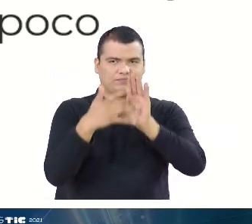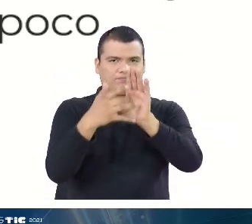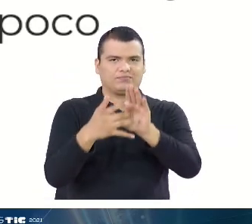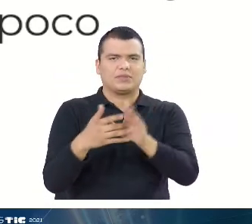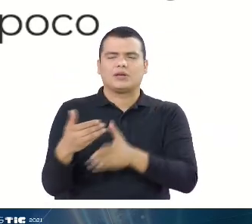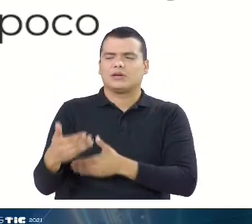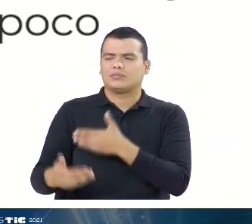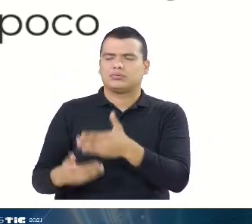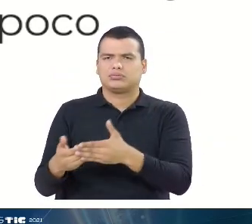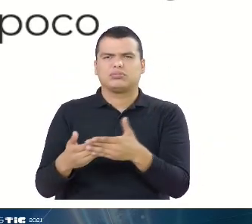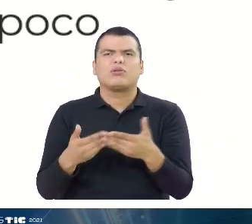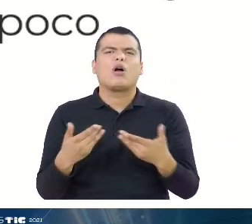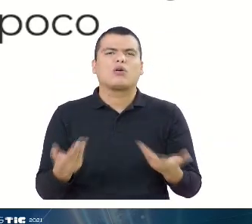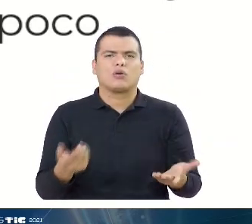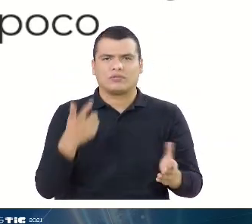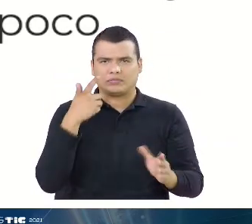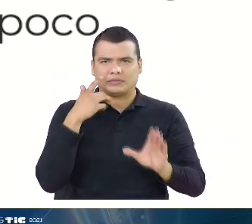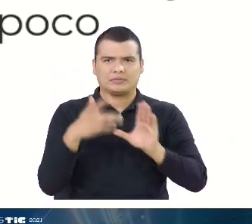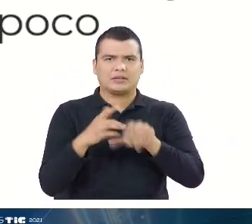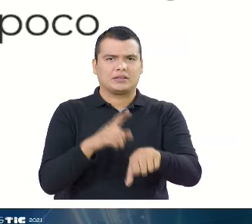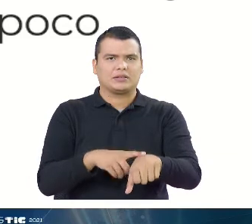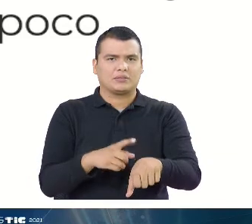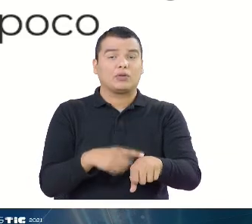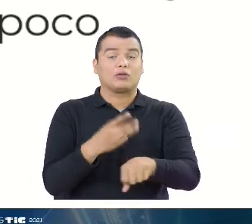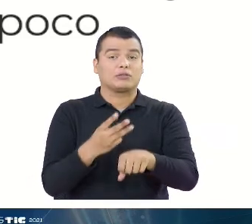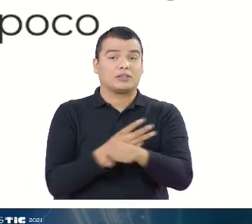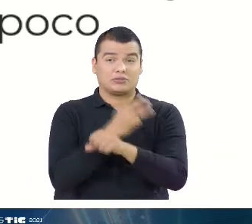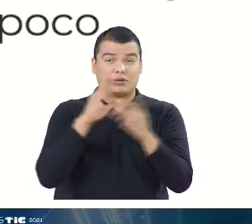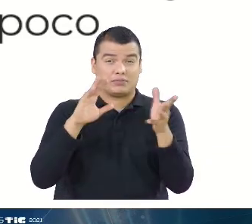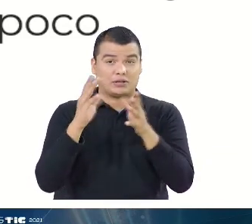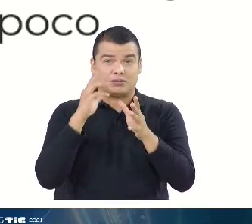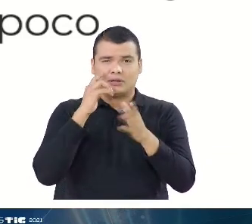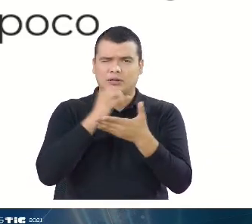realizó ese video. Uno en Skiglycam